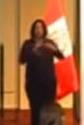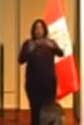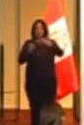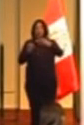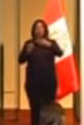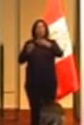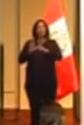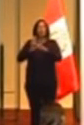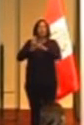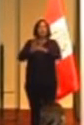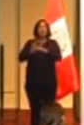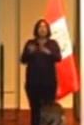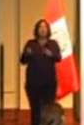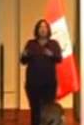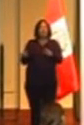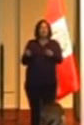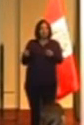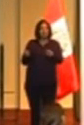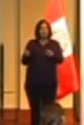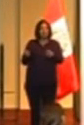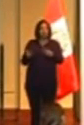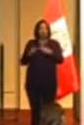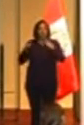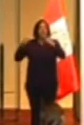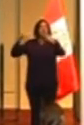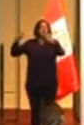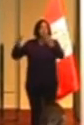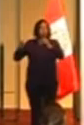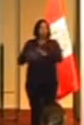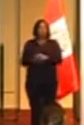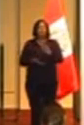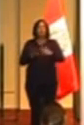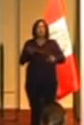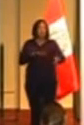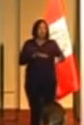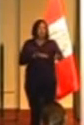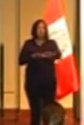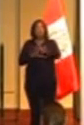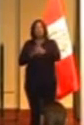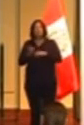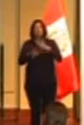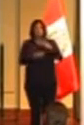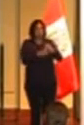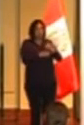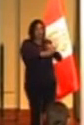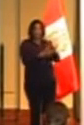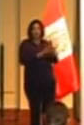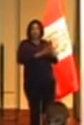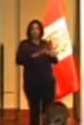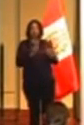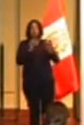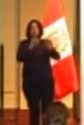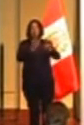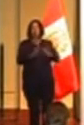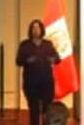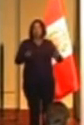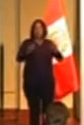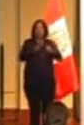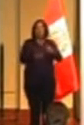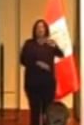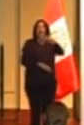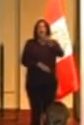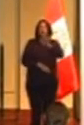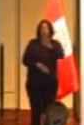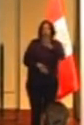de gestión exitoso en cuanto a lo que es la recuperación, funcionamiento y puesta en valor de la Huaca